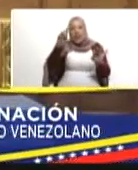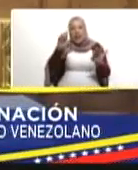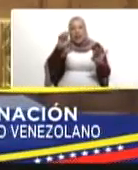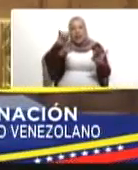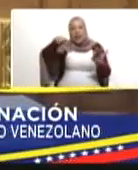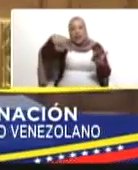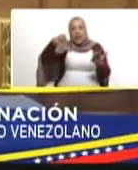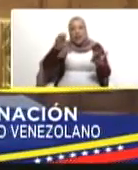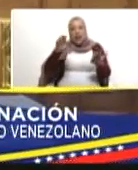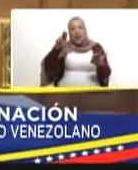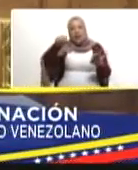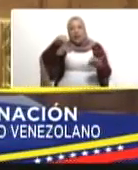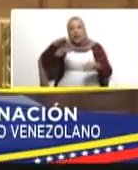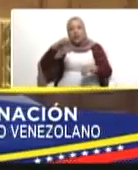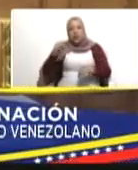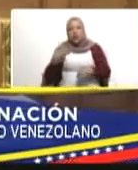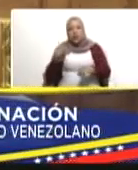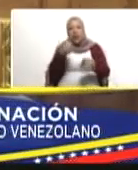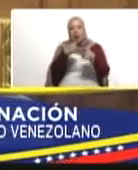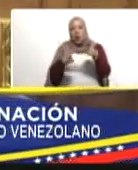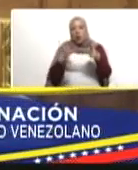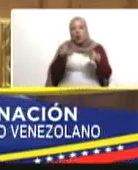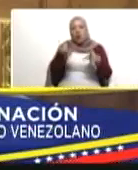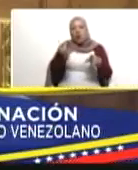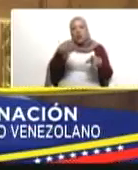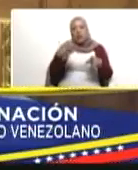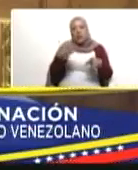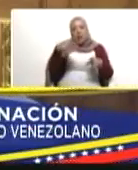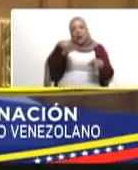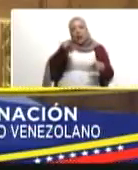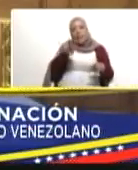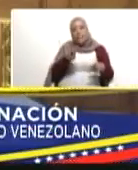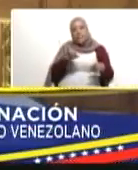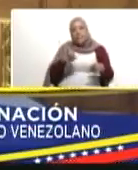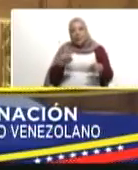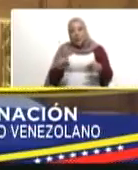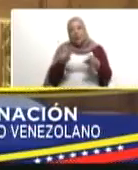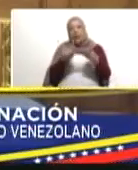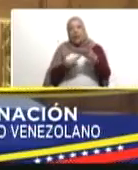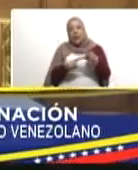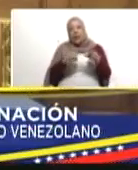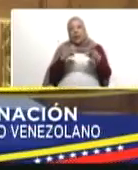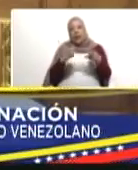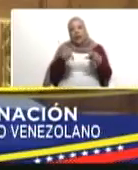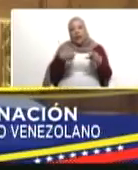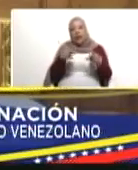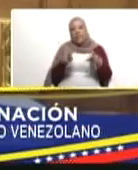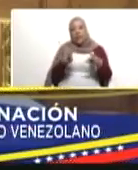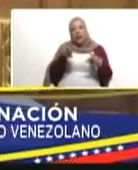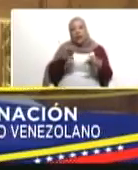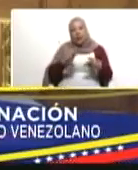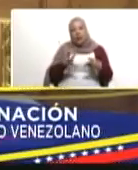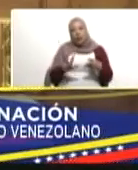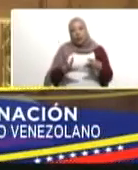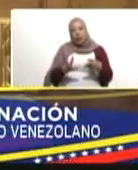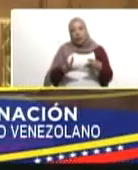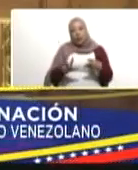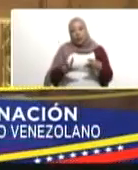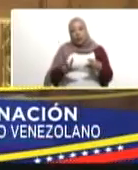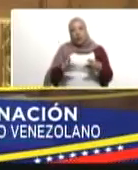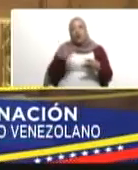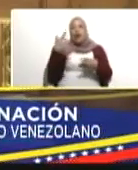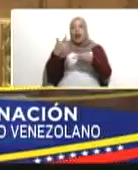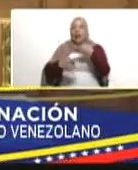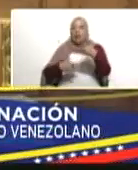cí y al sp3 por todo lo que siempre hac y por lo que hicieron en